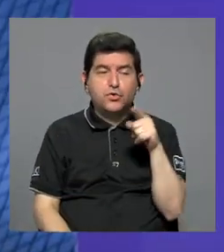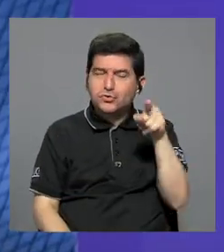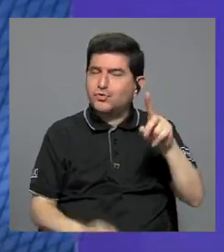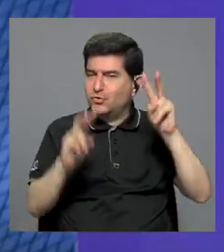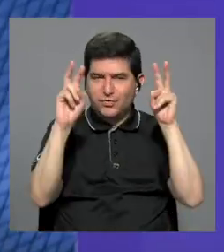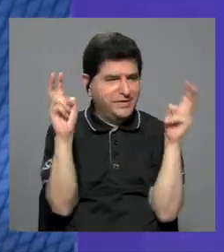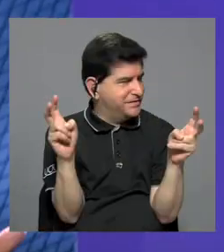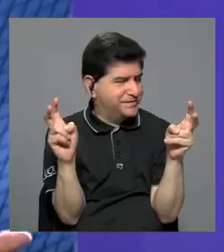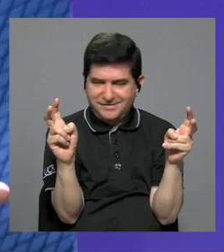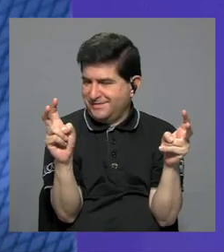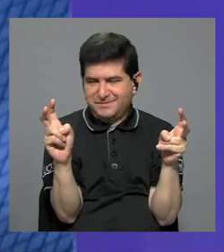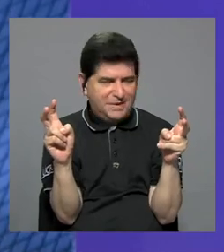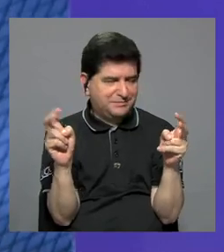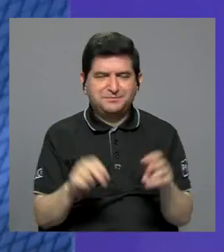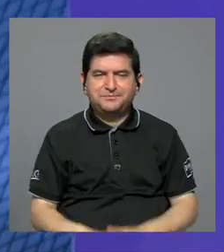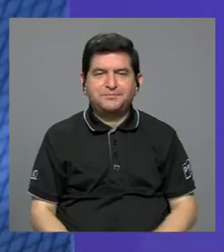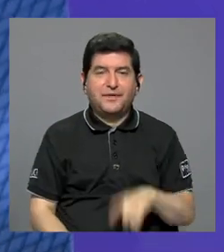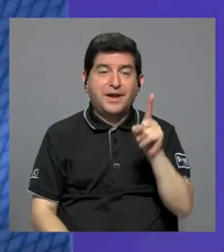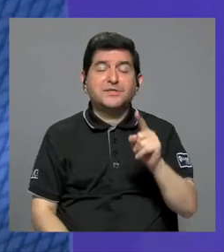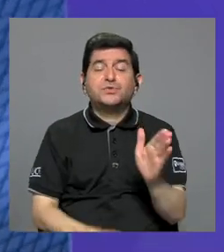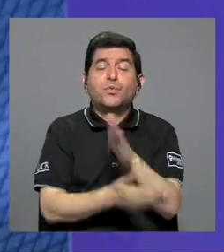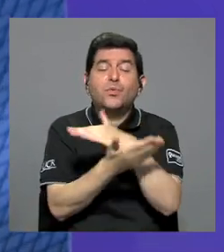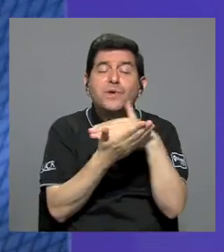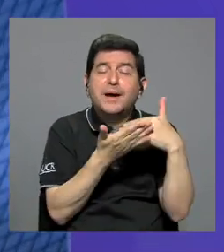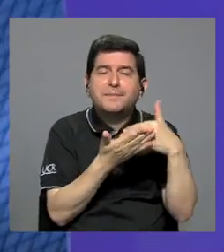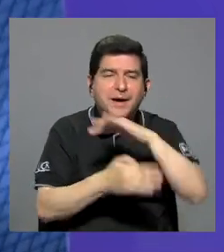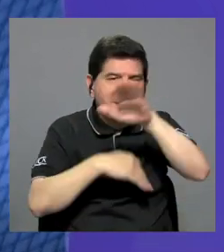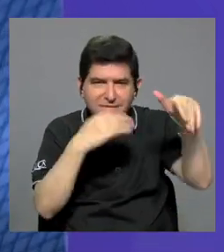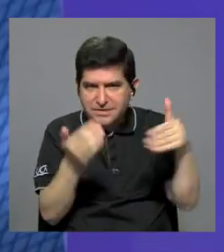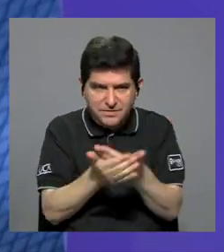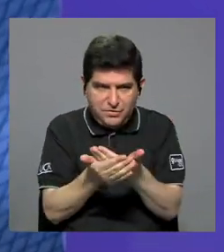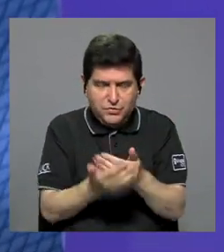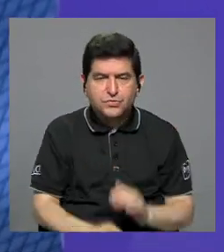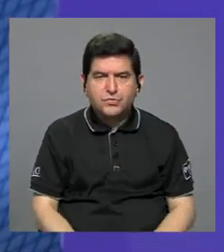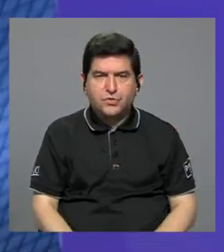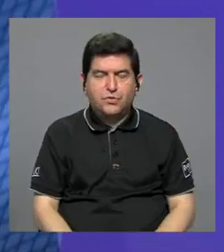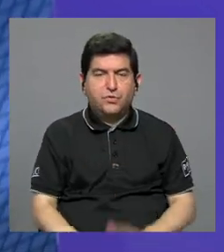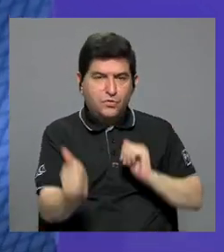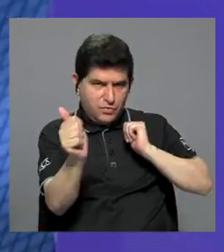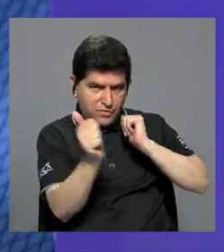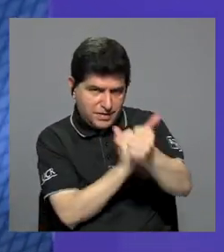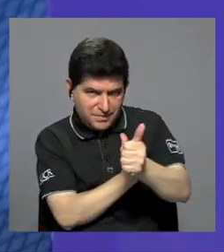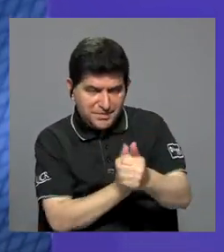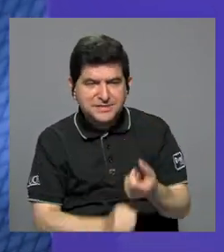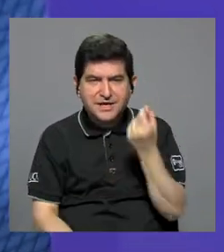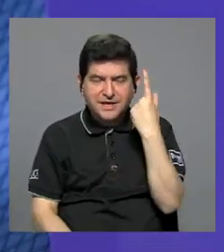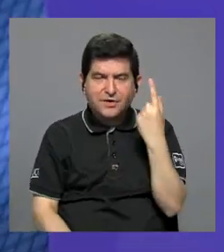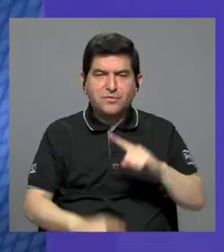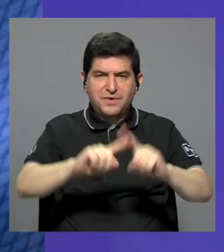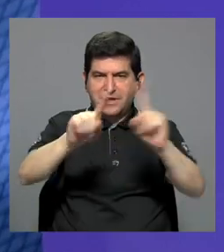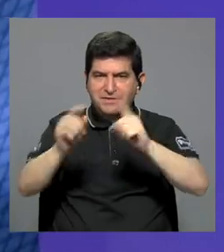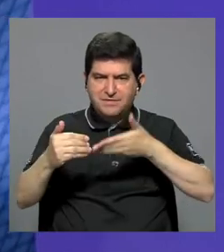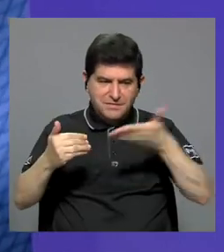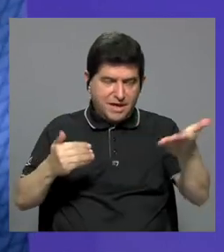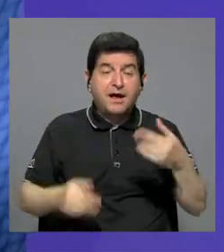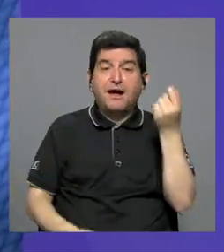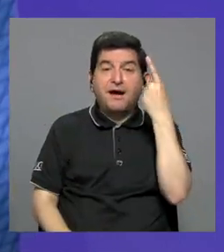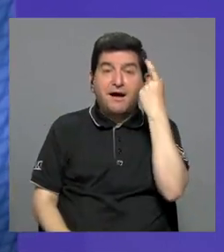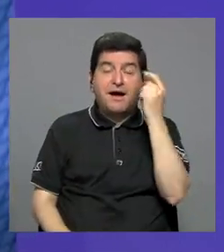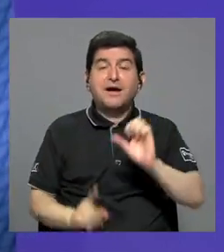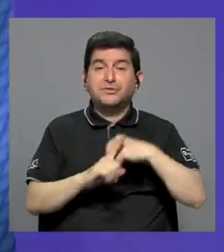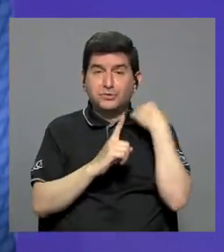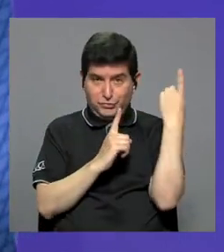eso. Esta es una capa del pastel. Y cuando logramos trascender para entender otras cosas, vamos a entender que